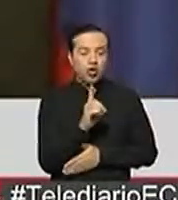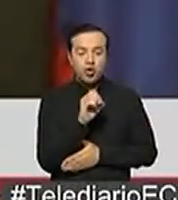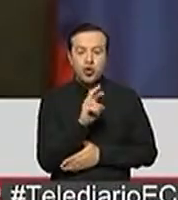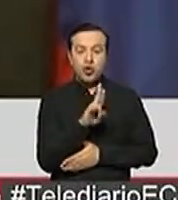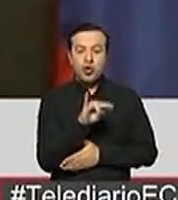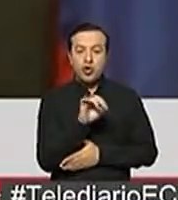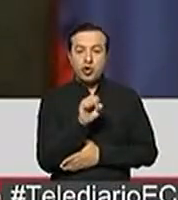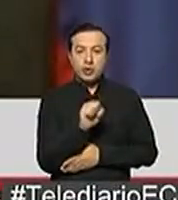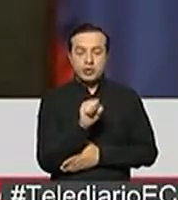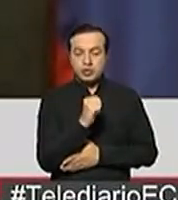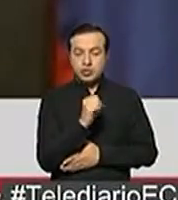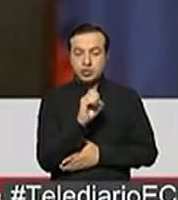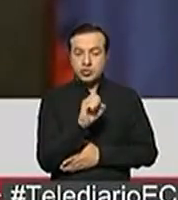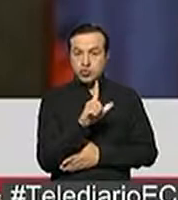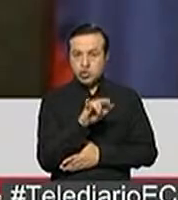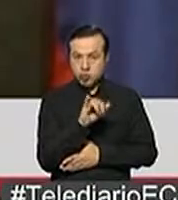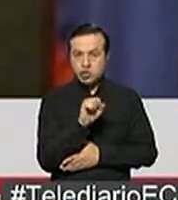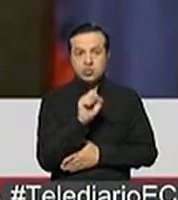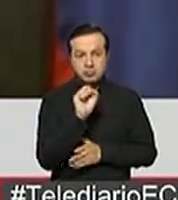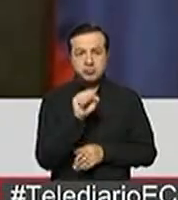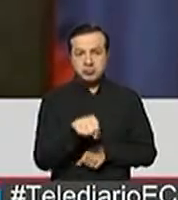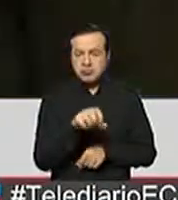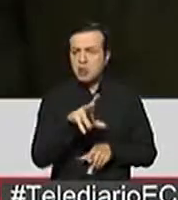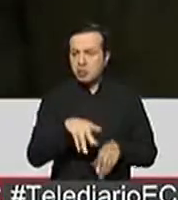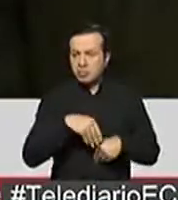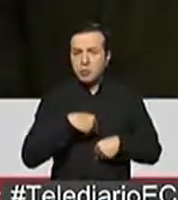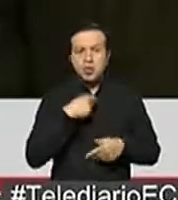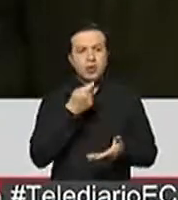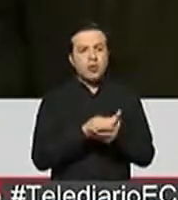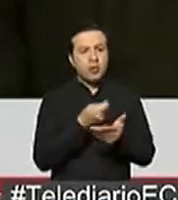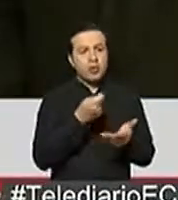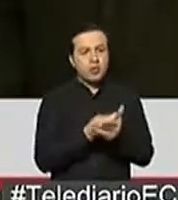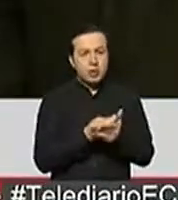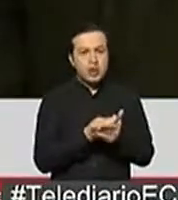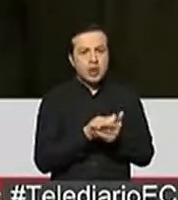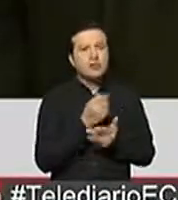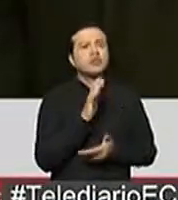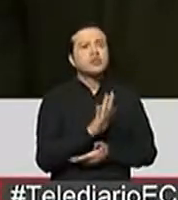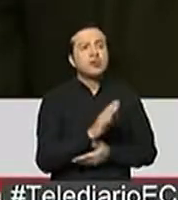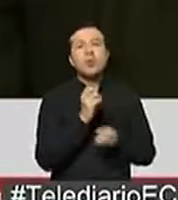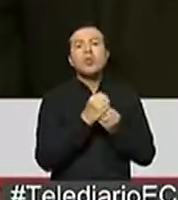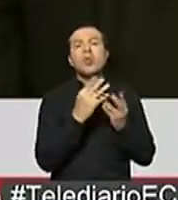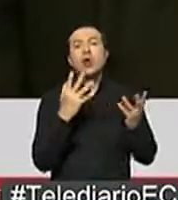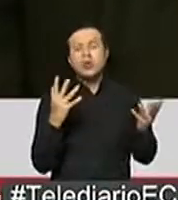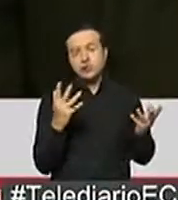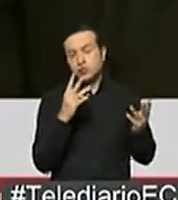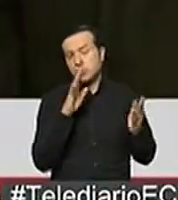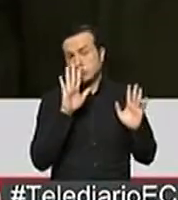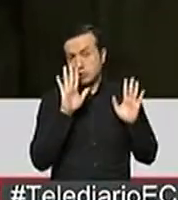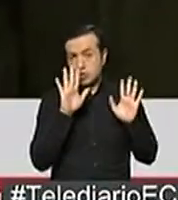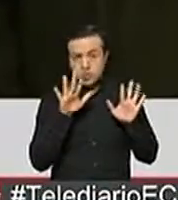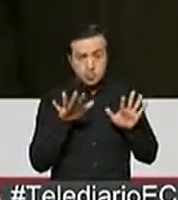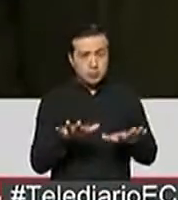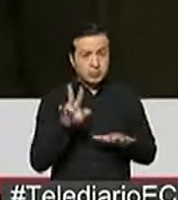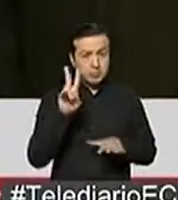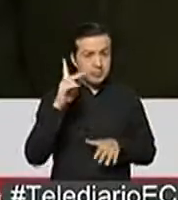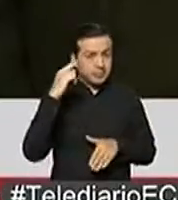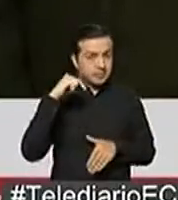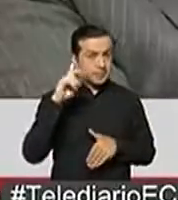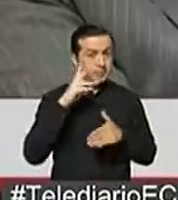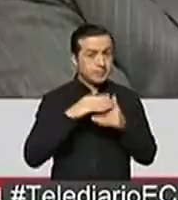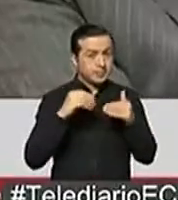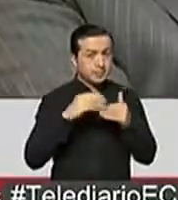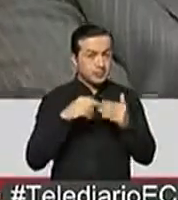al Instituto de Economía Popular y Solidaria la compra de una cartera de Coopera por un valor aproximado a 10.2 millones de